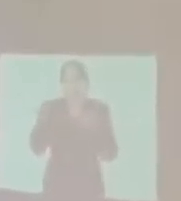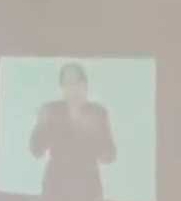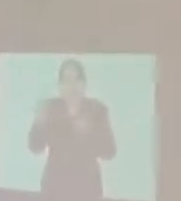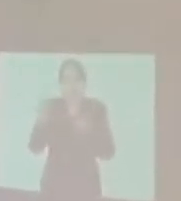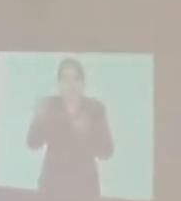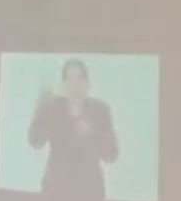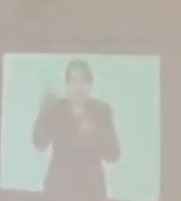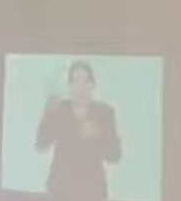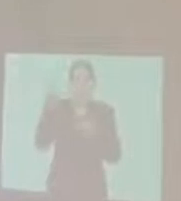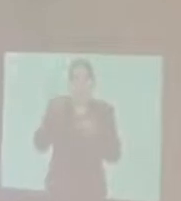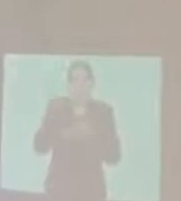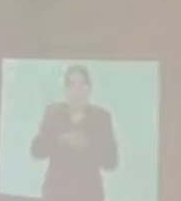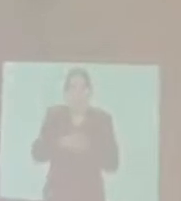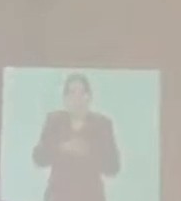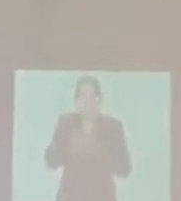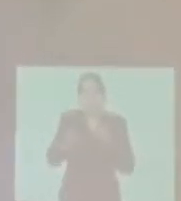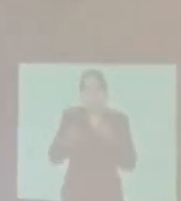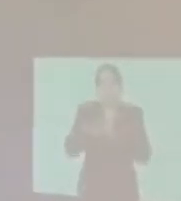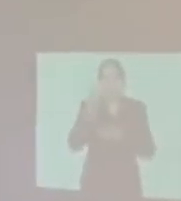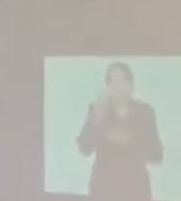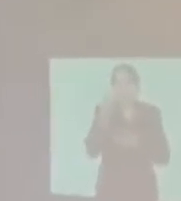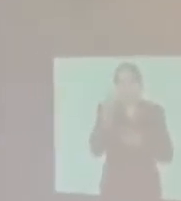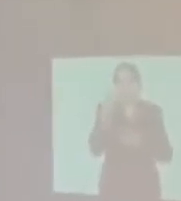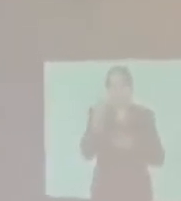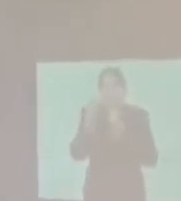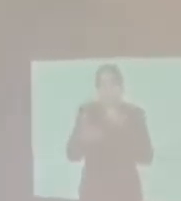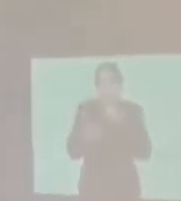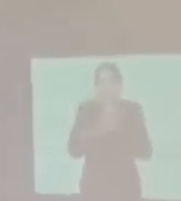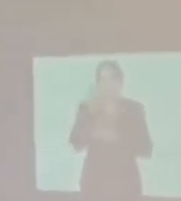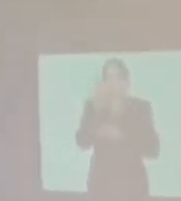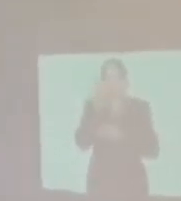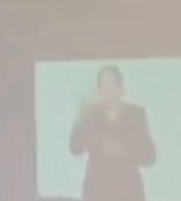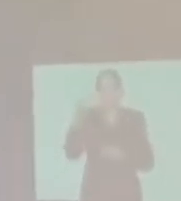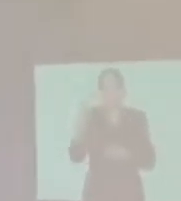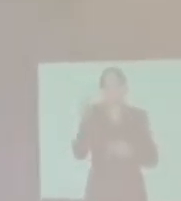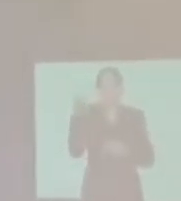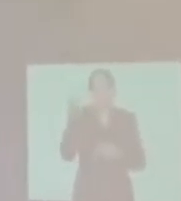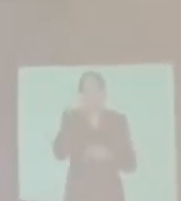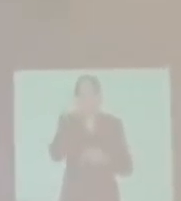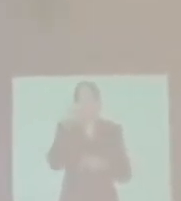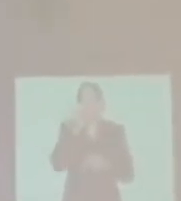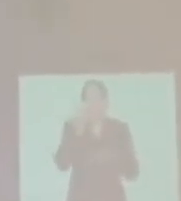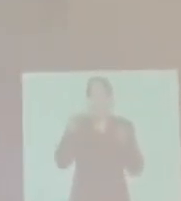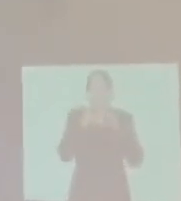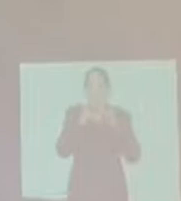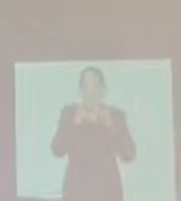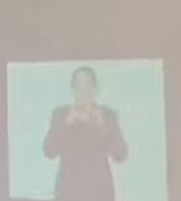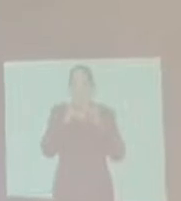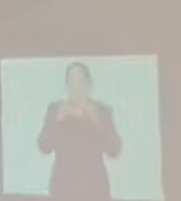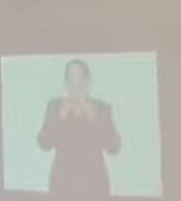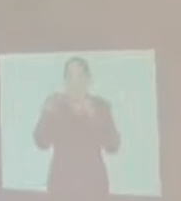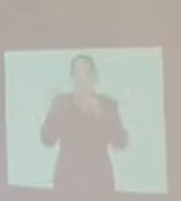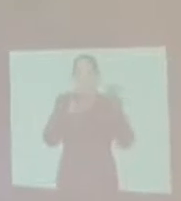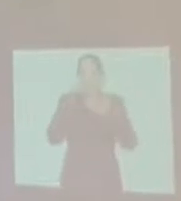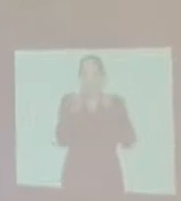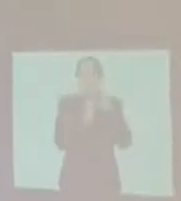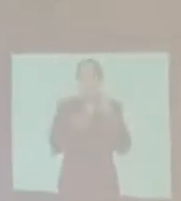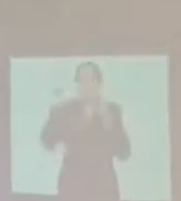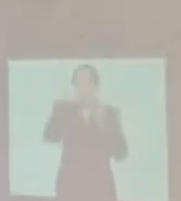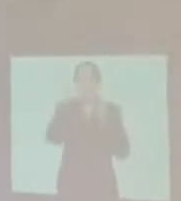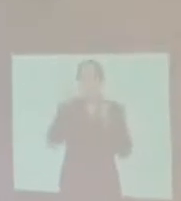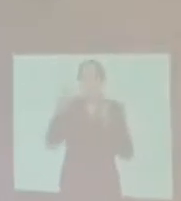creamos 2 universidades públicas nuevas, gratuitas. El Instituto de Estudios Superiores Rosario